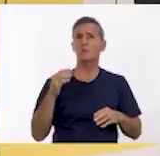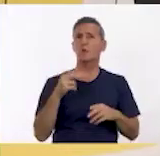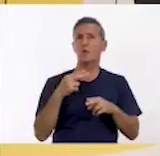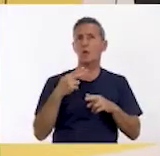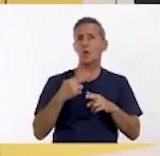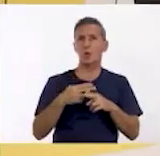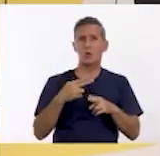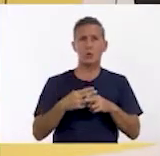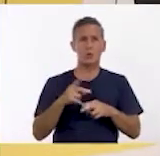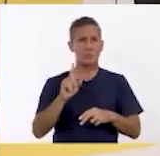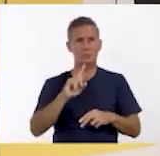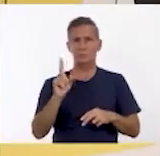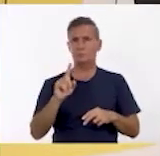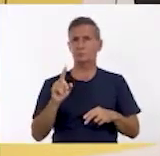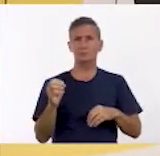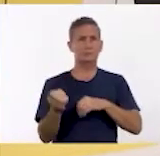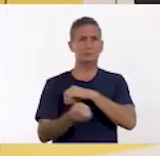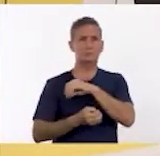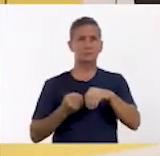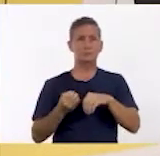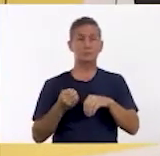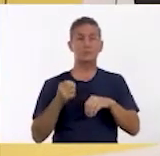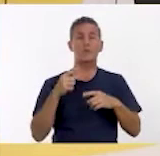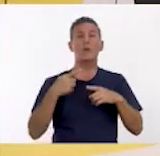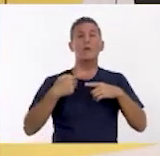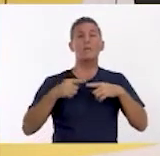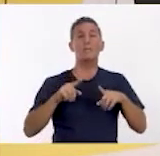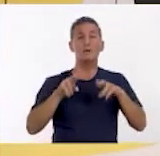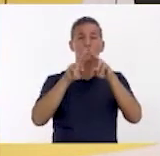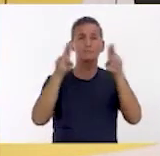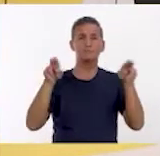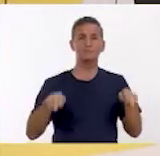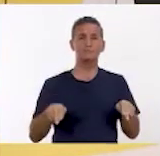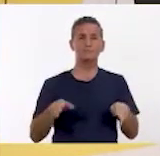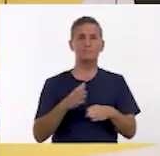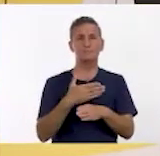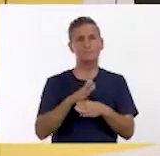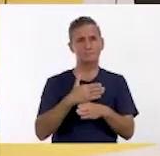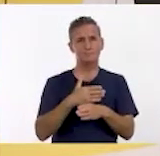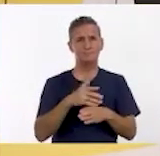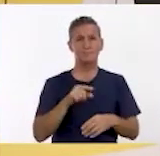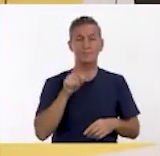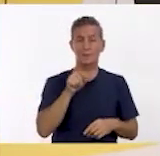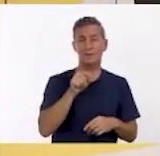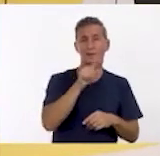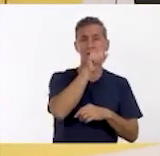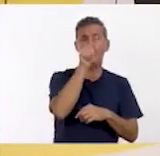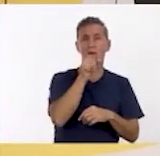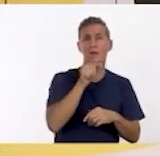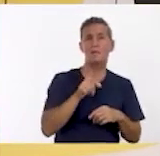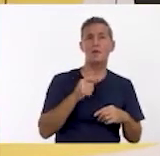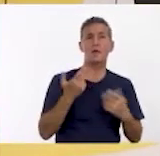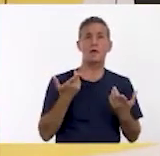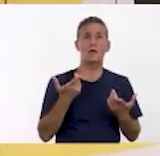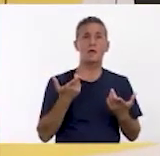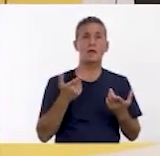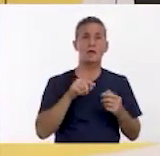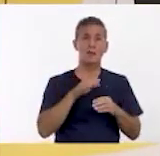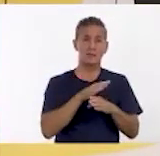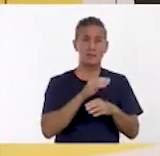nombre, se mantiene, pero cambia de sistema, pasa al capitalismo. Y bueno, ahí planteamos la